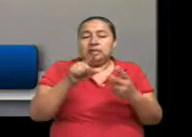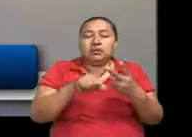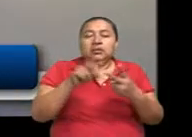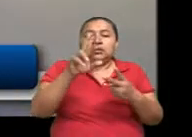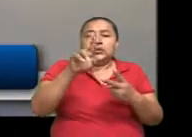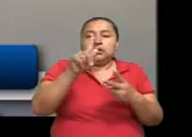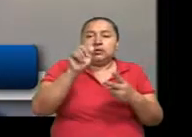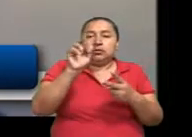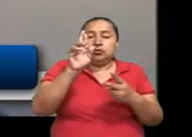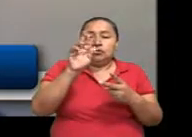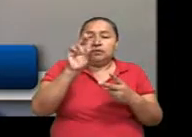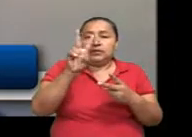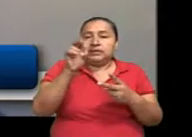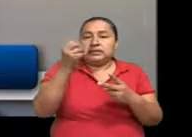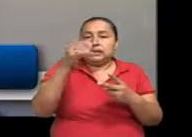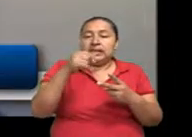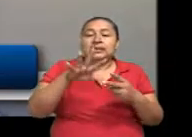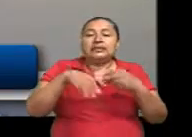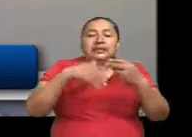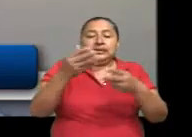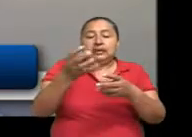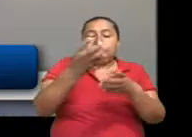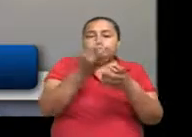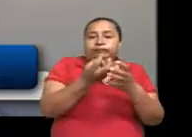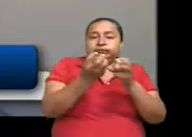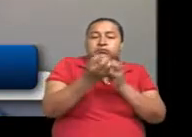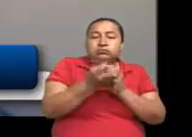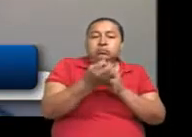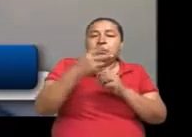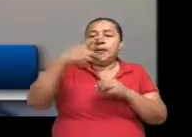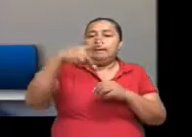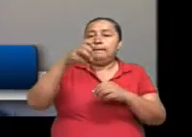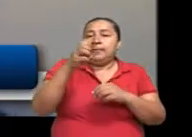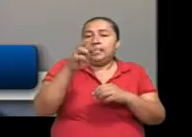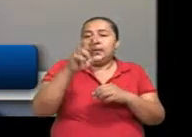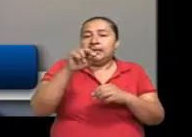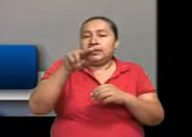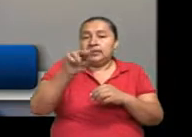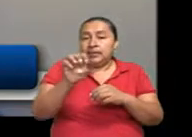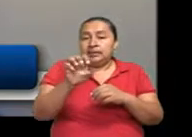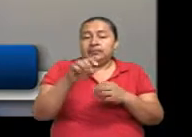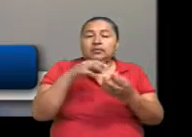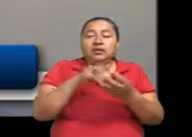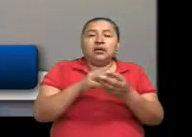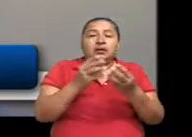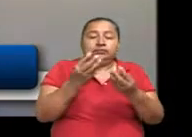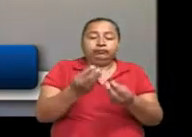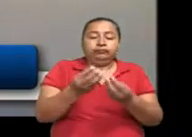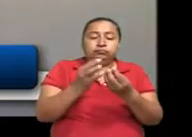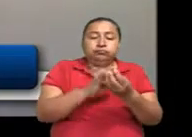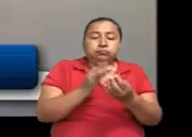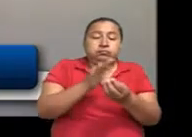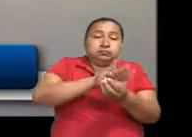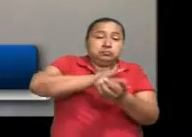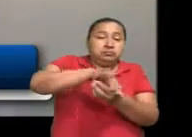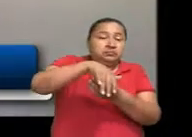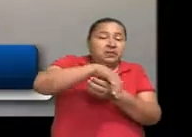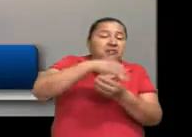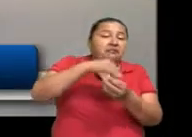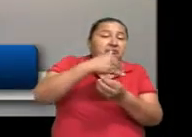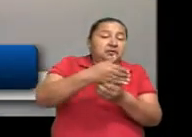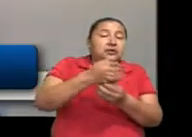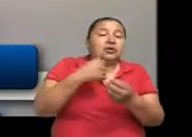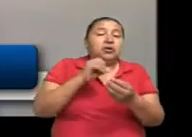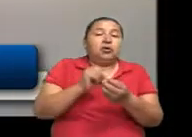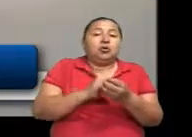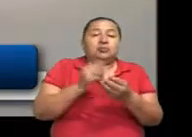retrovesical, o sea, detrás de la vejiga, a nivel de perineo, o sea, lo que es entre las bolsas escrotales y